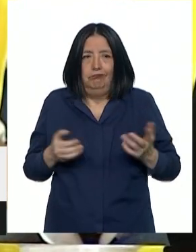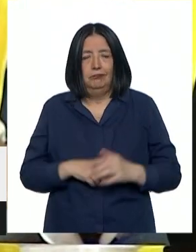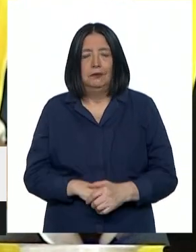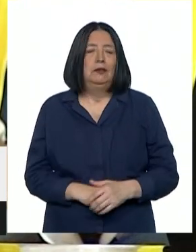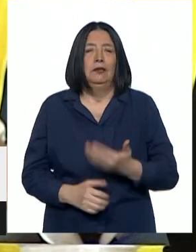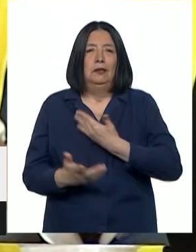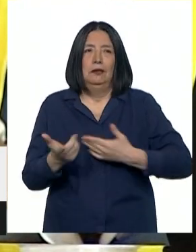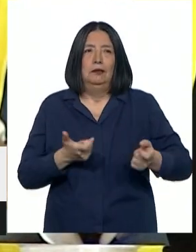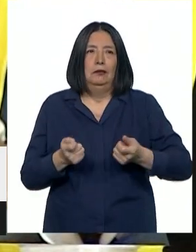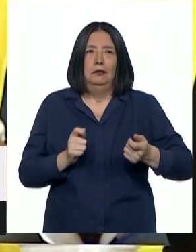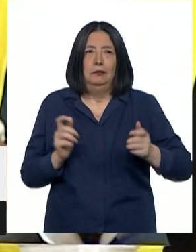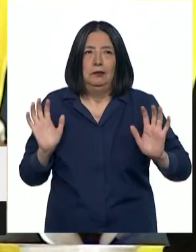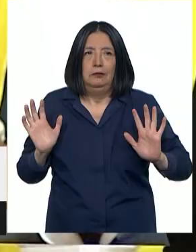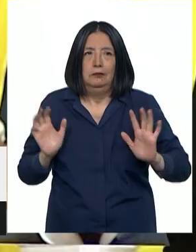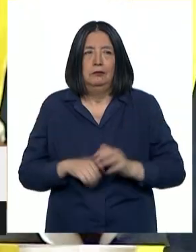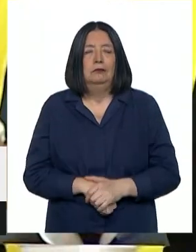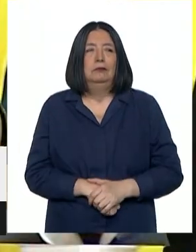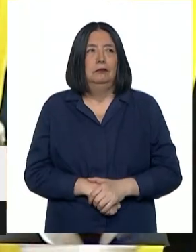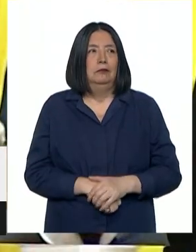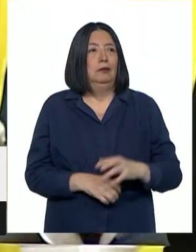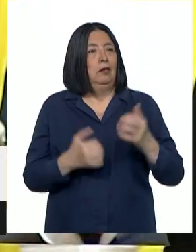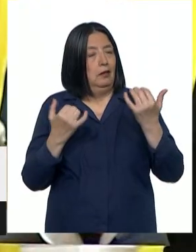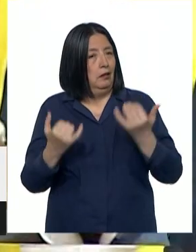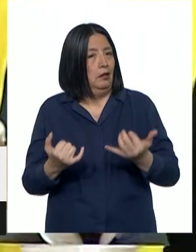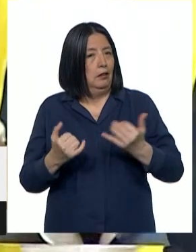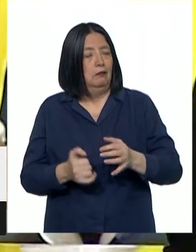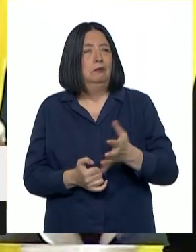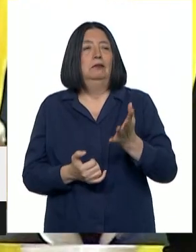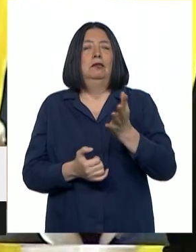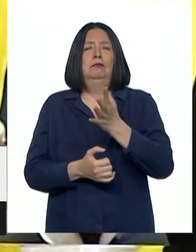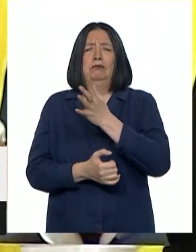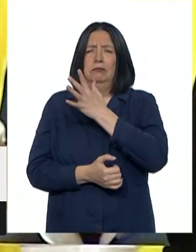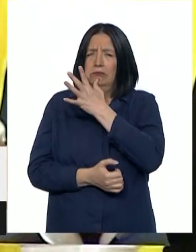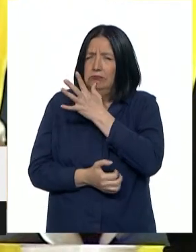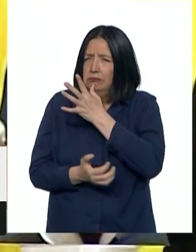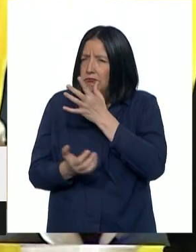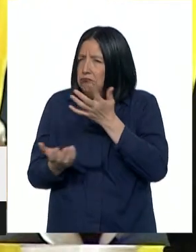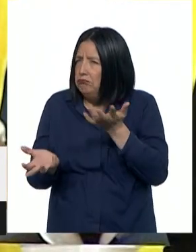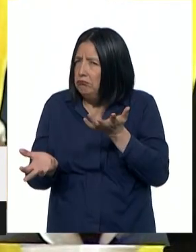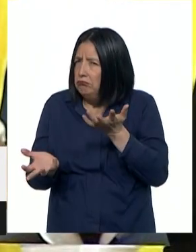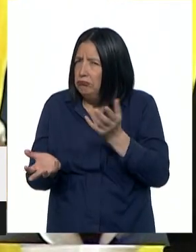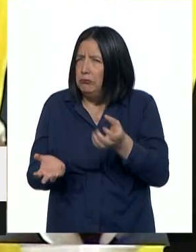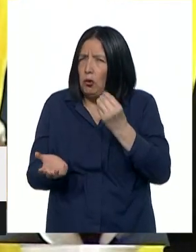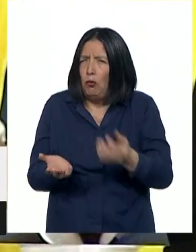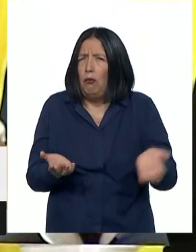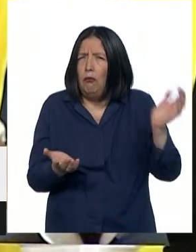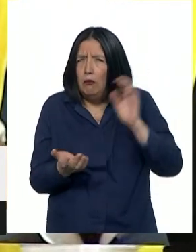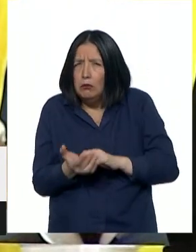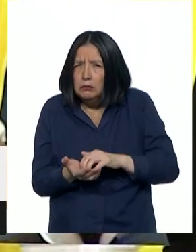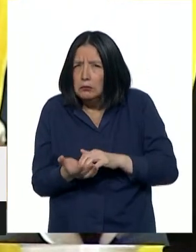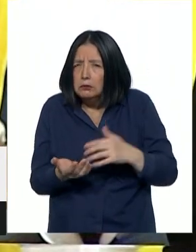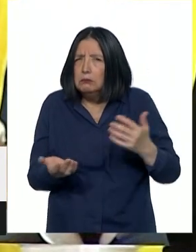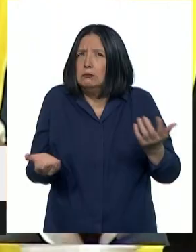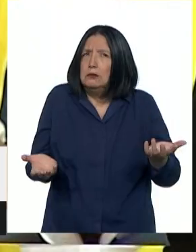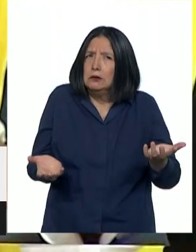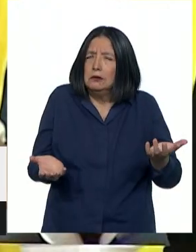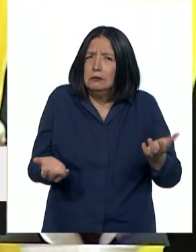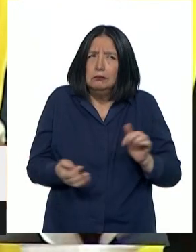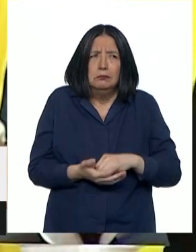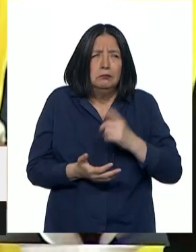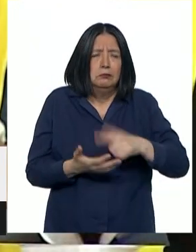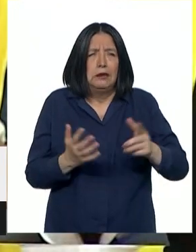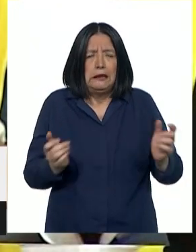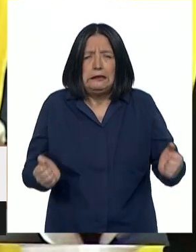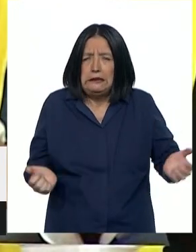al Ejecutivo. Entonces ahora no entendemos por qué nuevamente atizan